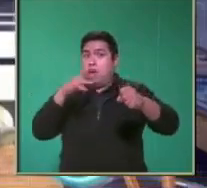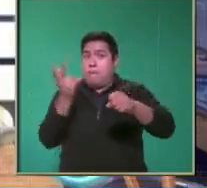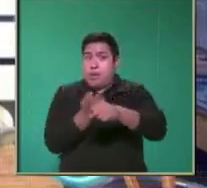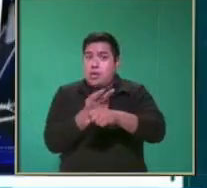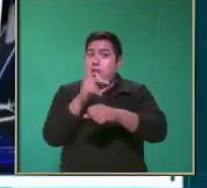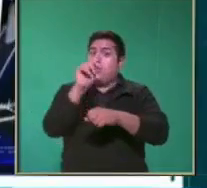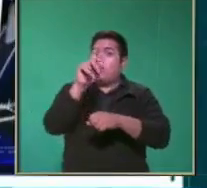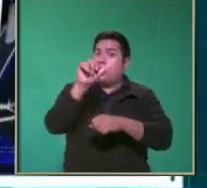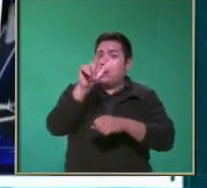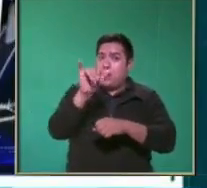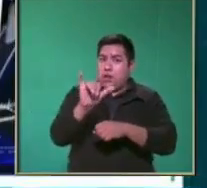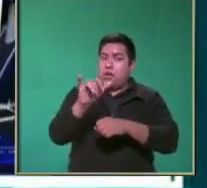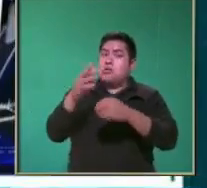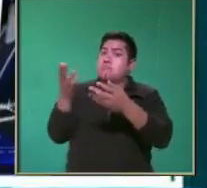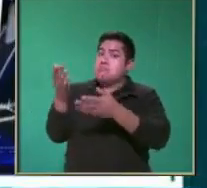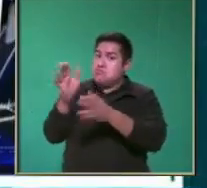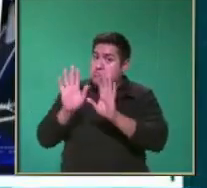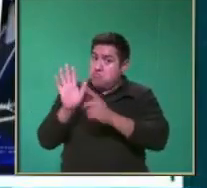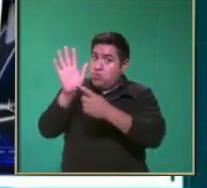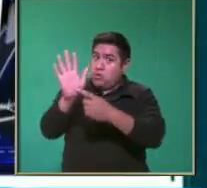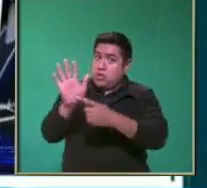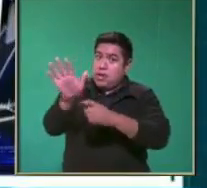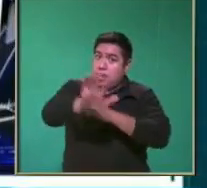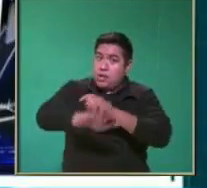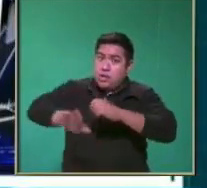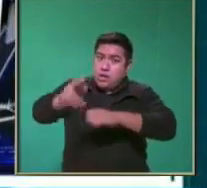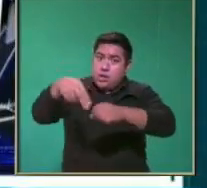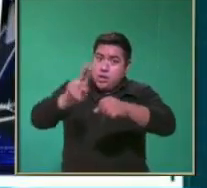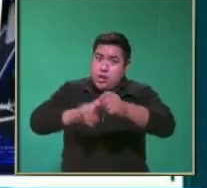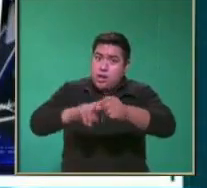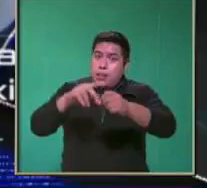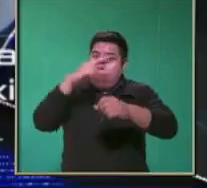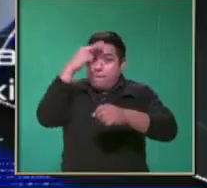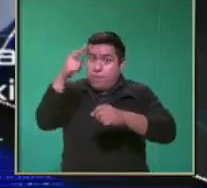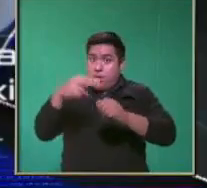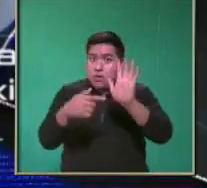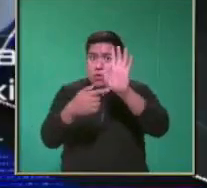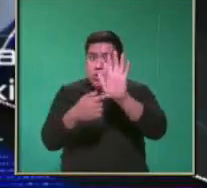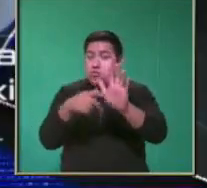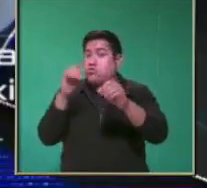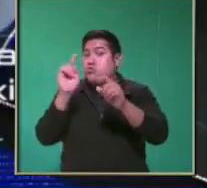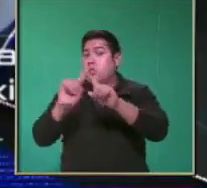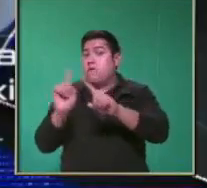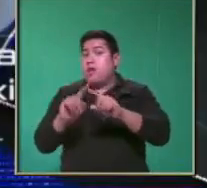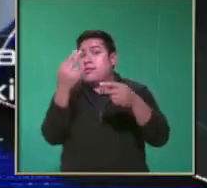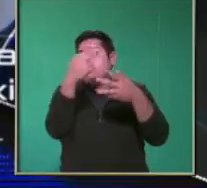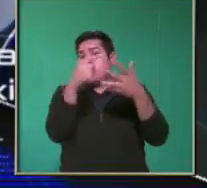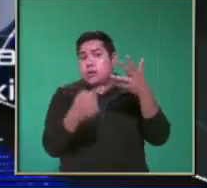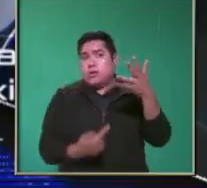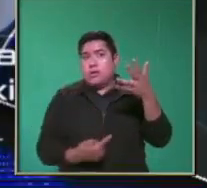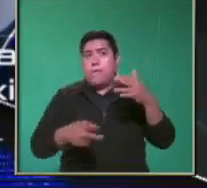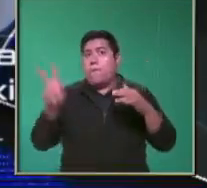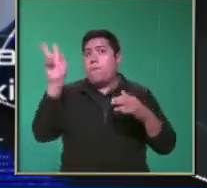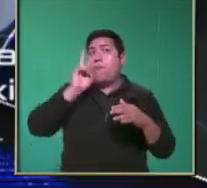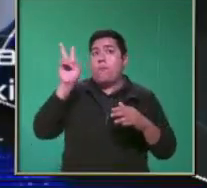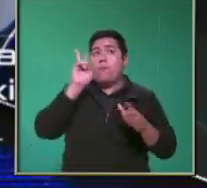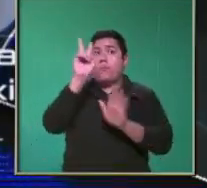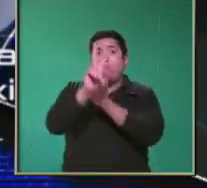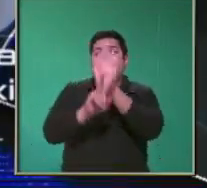¿nos podrías mostrar las regiones naturales de México y sus características? Claro. Veamos la siguiente cápsula.